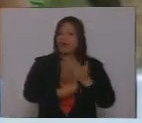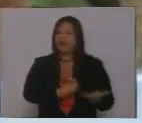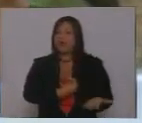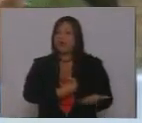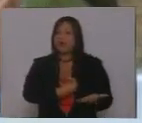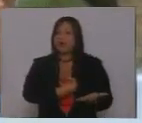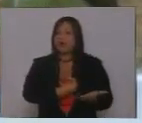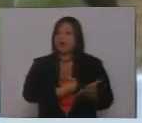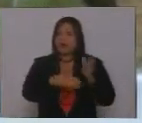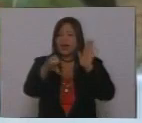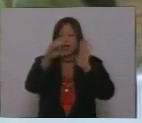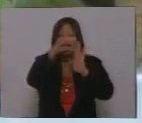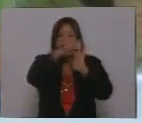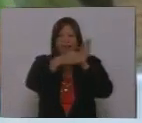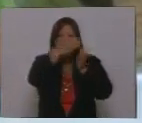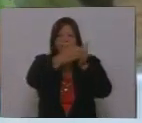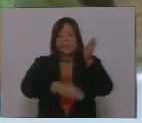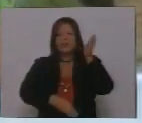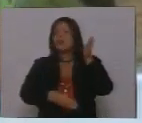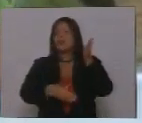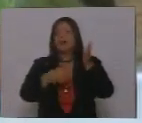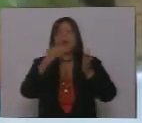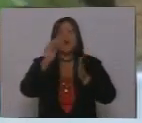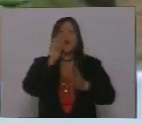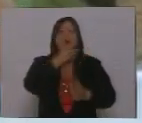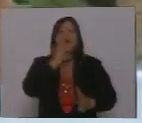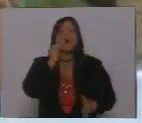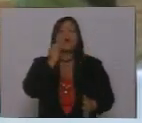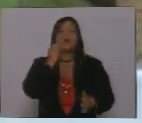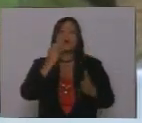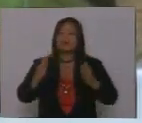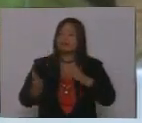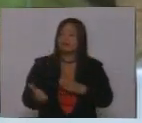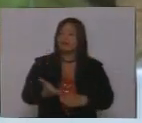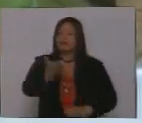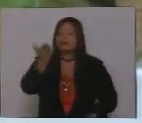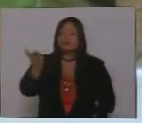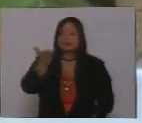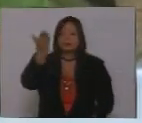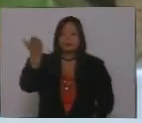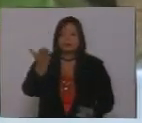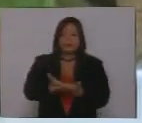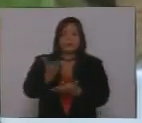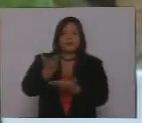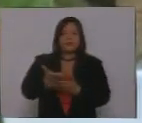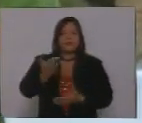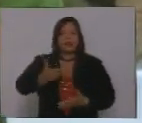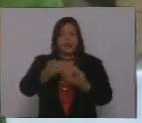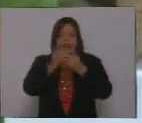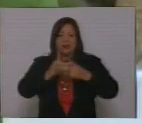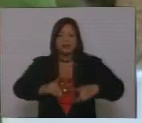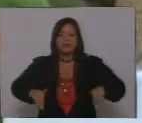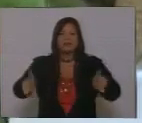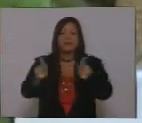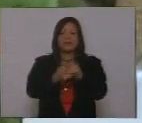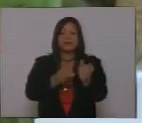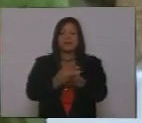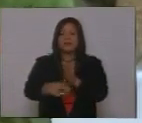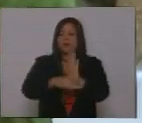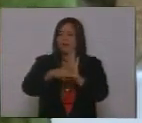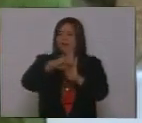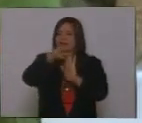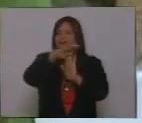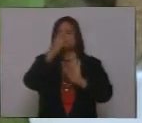este capítulo de la juventud es el capítulo que debe realzar la ética, los